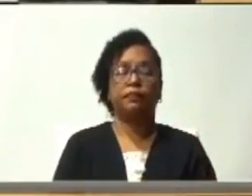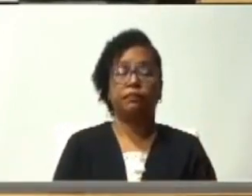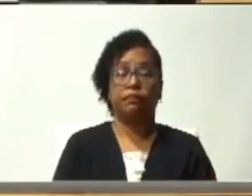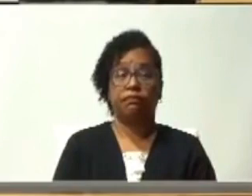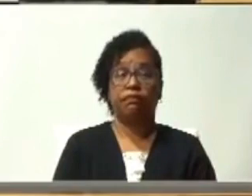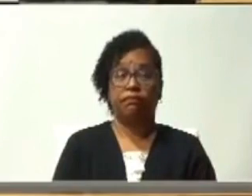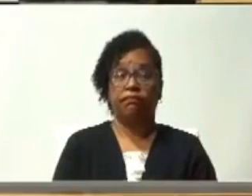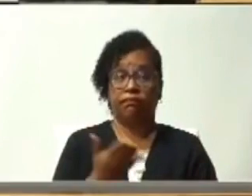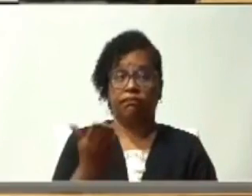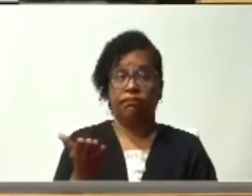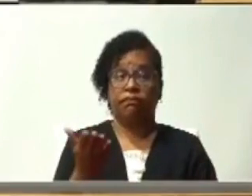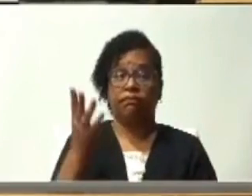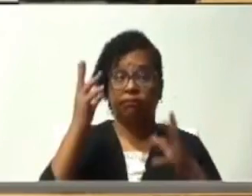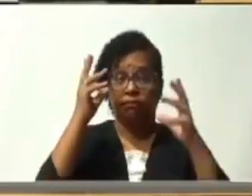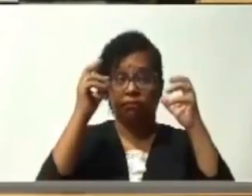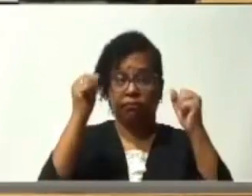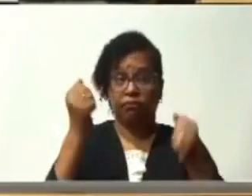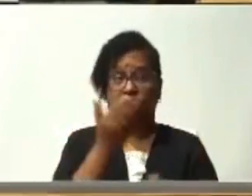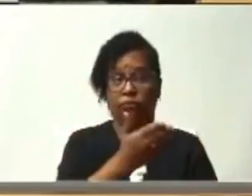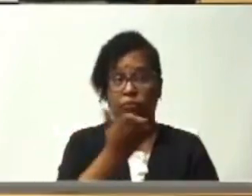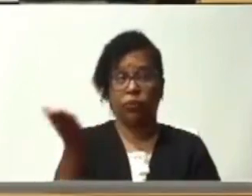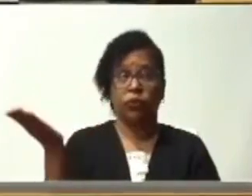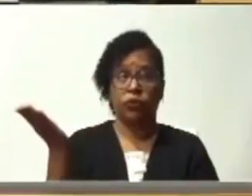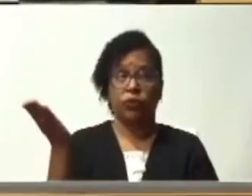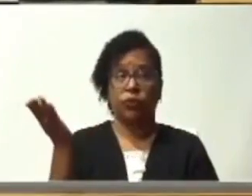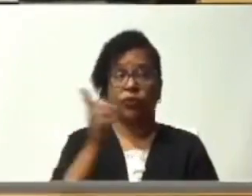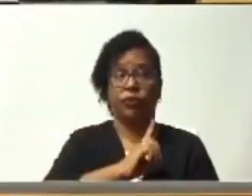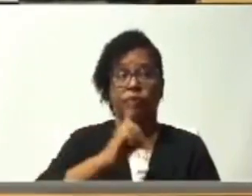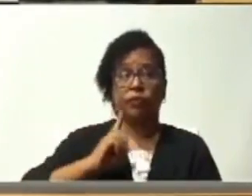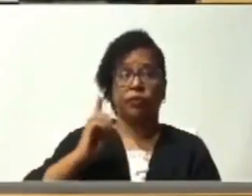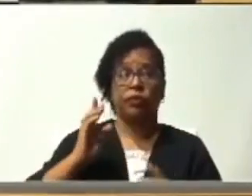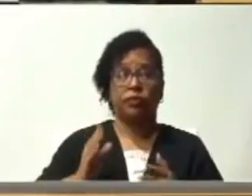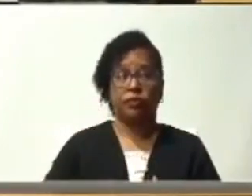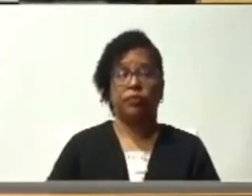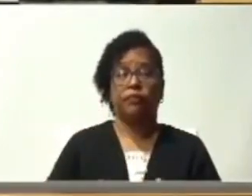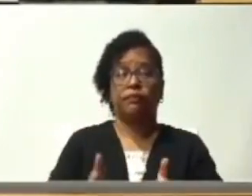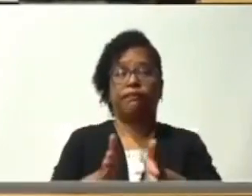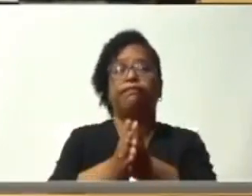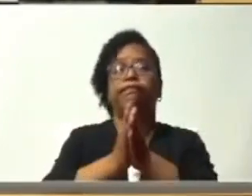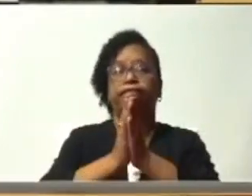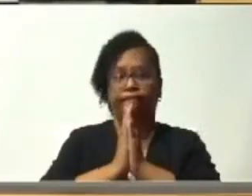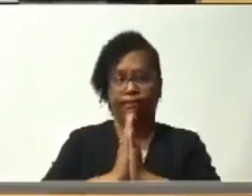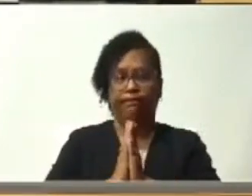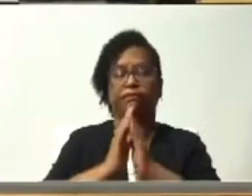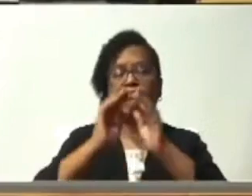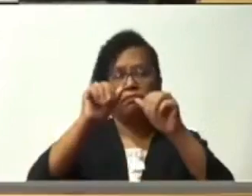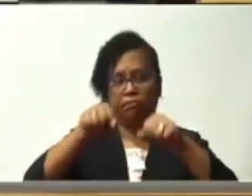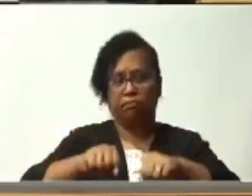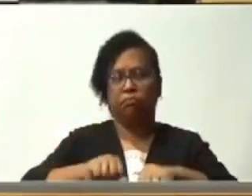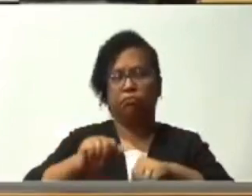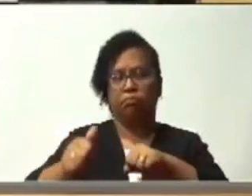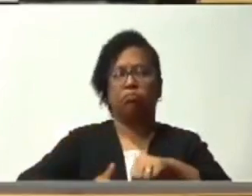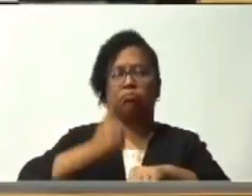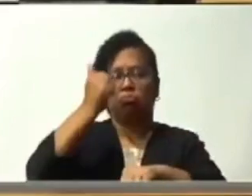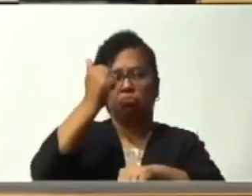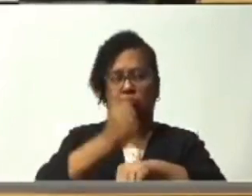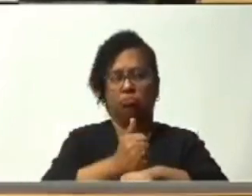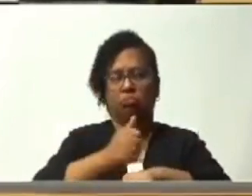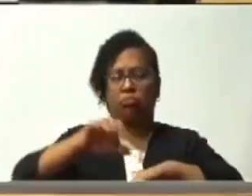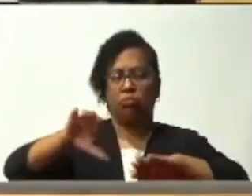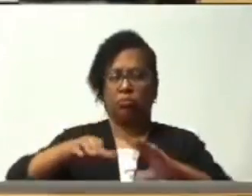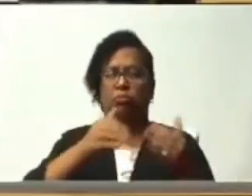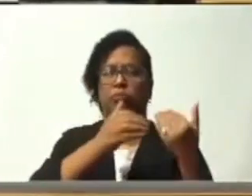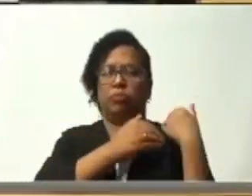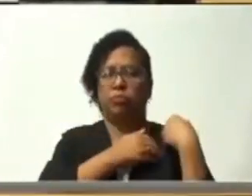colegas diputados y diputadas, la solicitud es para que conformemos esa comisión bicameral en la tarde de hoy. Que